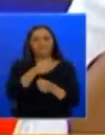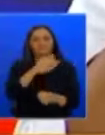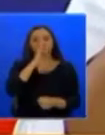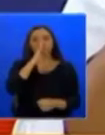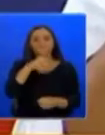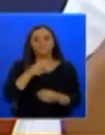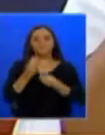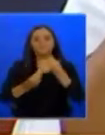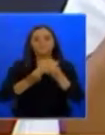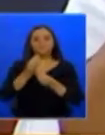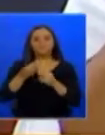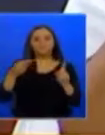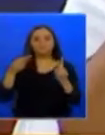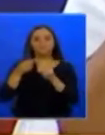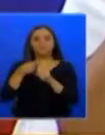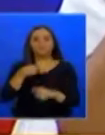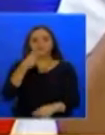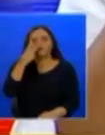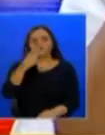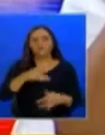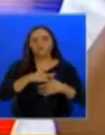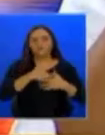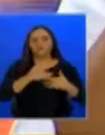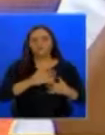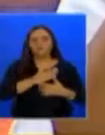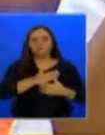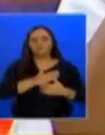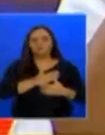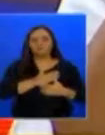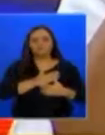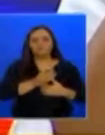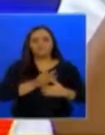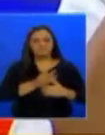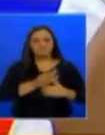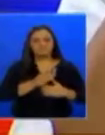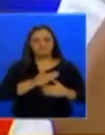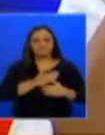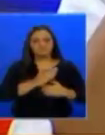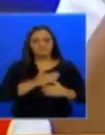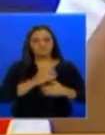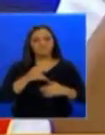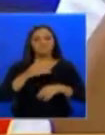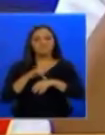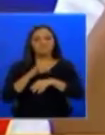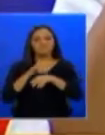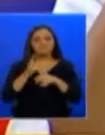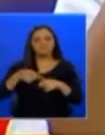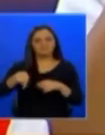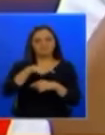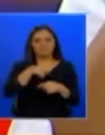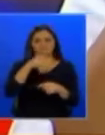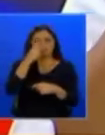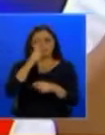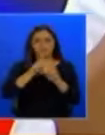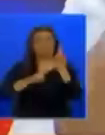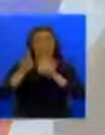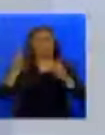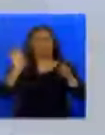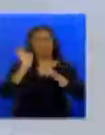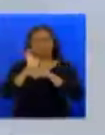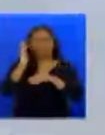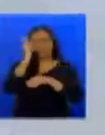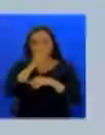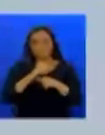vez que que me reúno con ellos se me queda un pedazo de corazón con ellos, ¿no? Y como les decía en alguna intervención de los muchos títulos que nos han